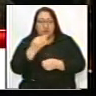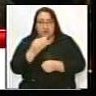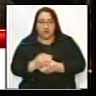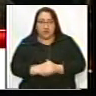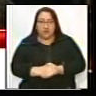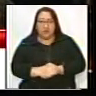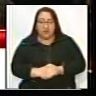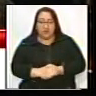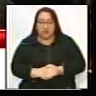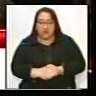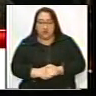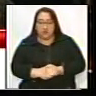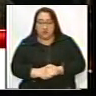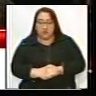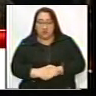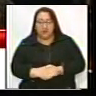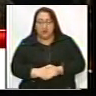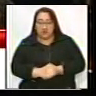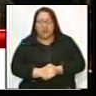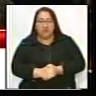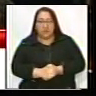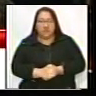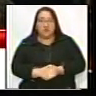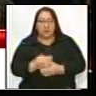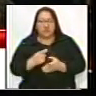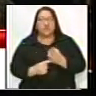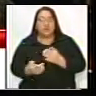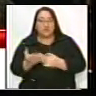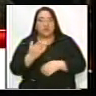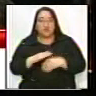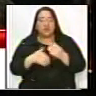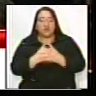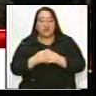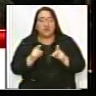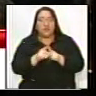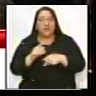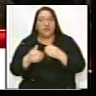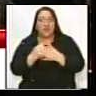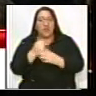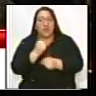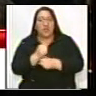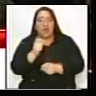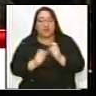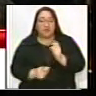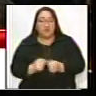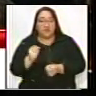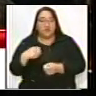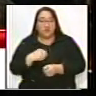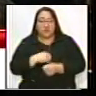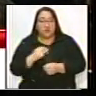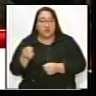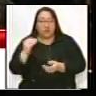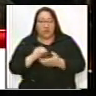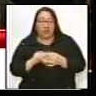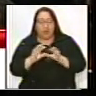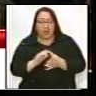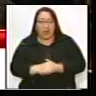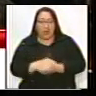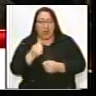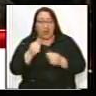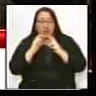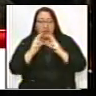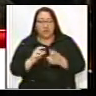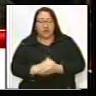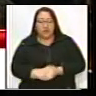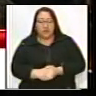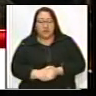dice que van a recibir en una hora y en un día determinado a las personas. Entonces vamos a pedir por escrito cuál ha sido el resultado